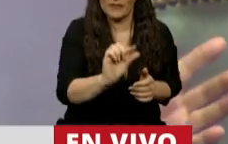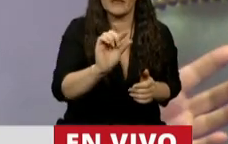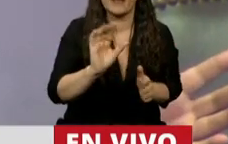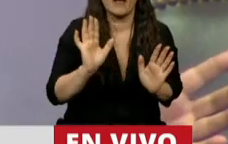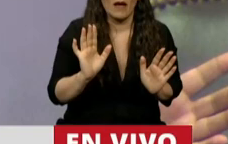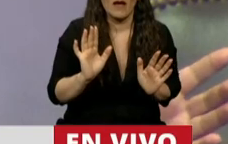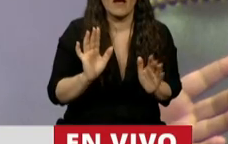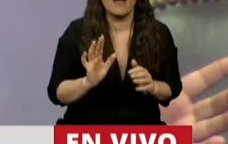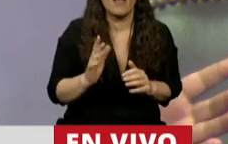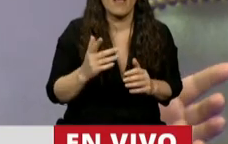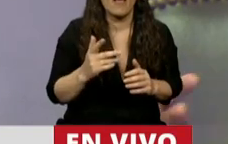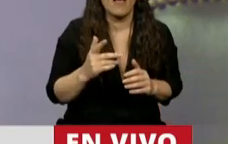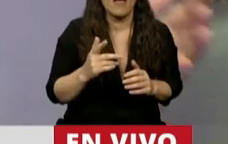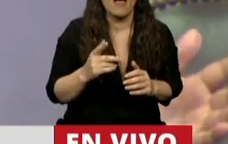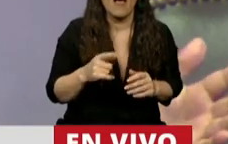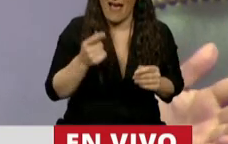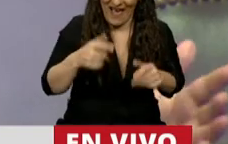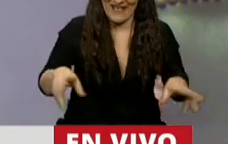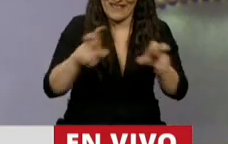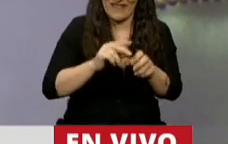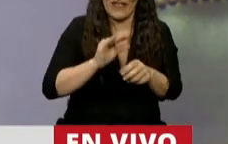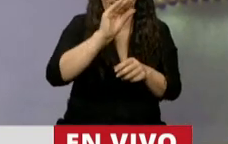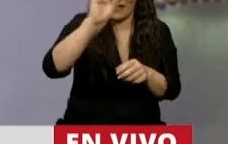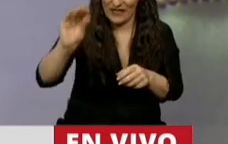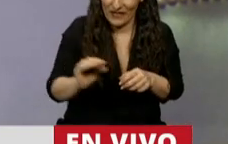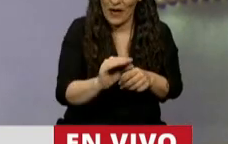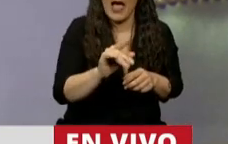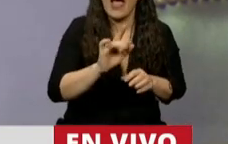No debemos claramente pasar ni un año más sin dar